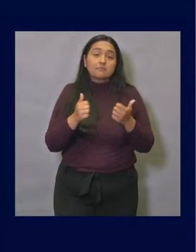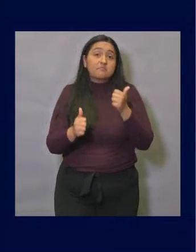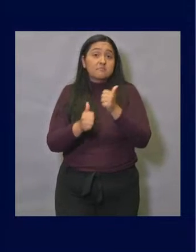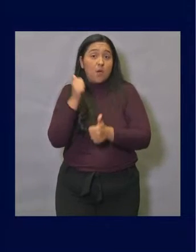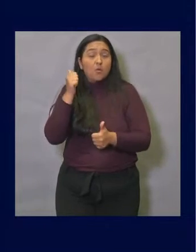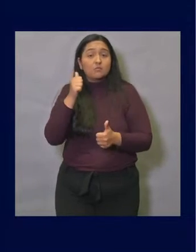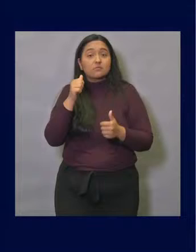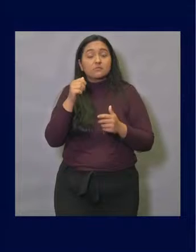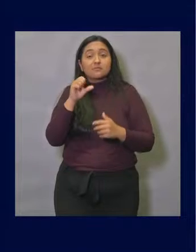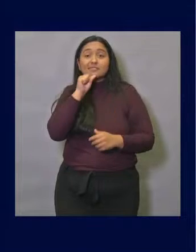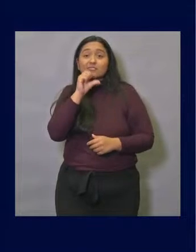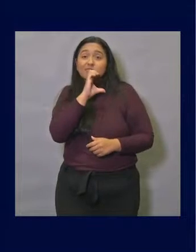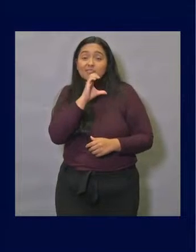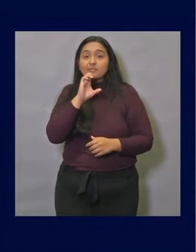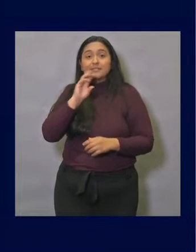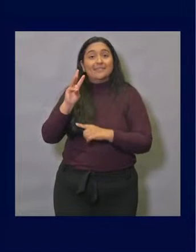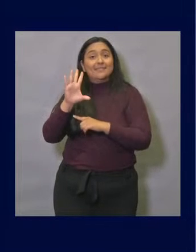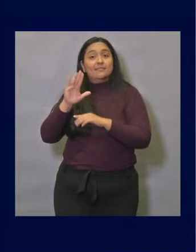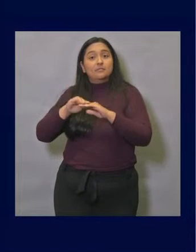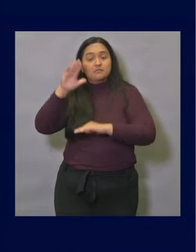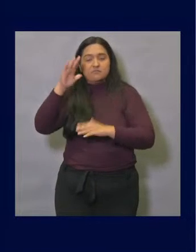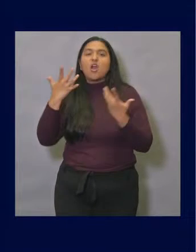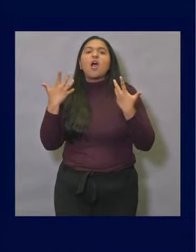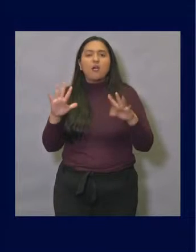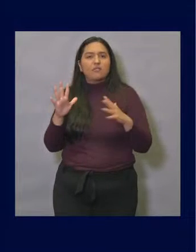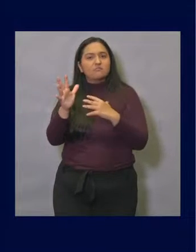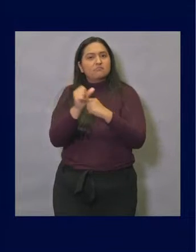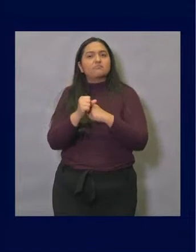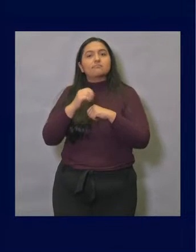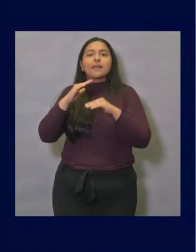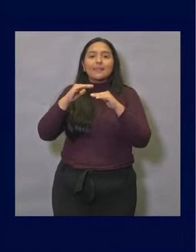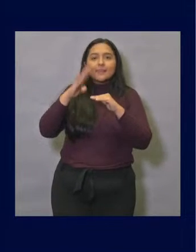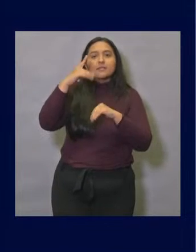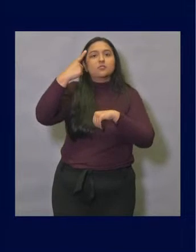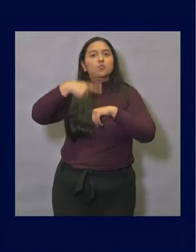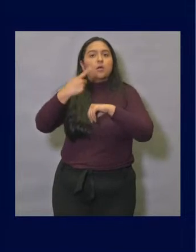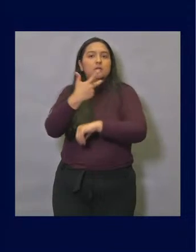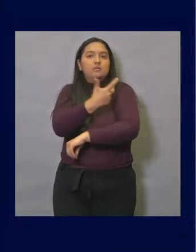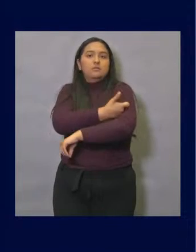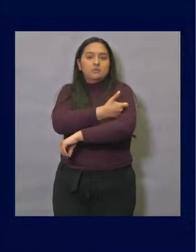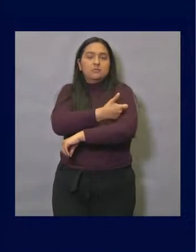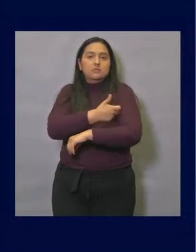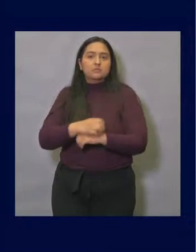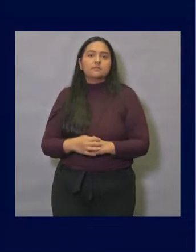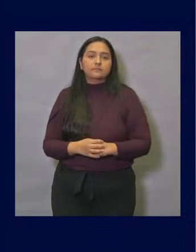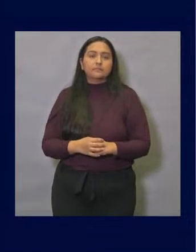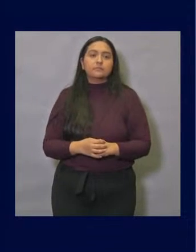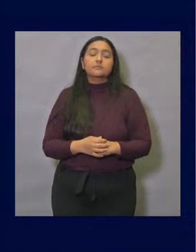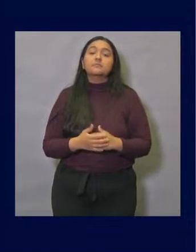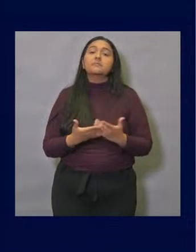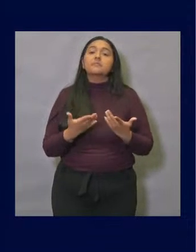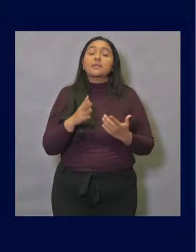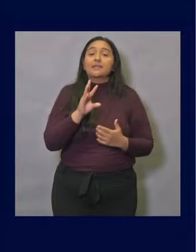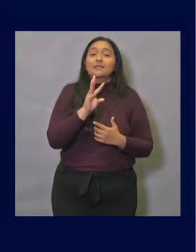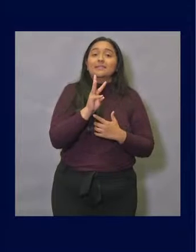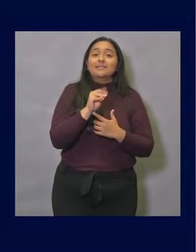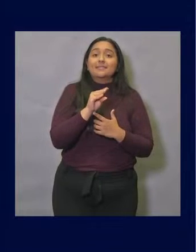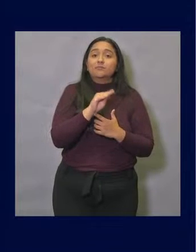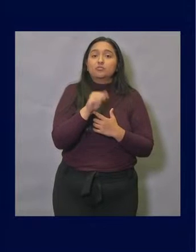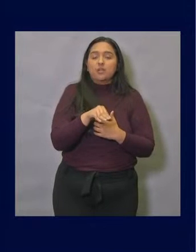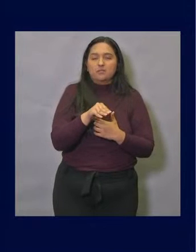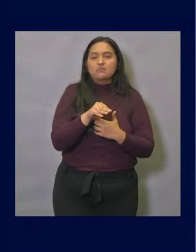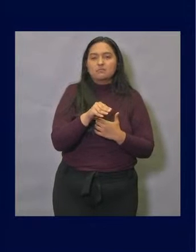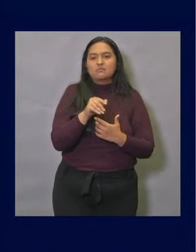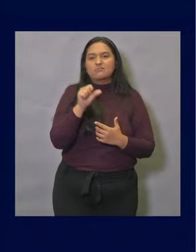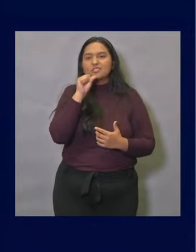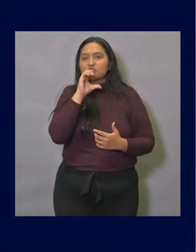de 65 años han recibido al menos una dosis de la vacuna. En general, el 60% de nuestros adultos